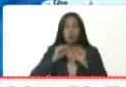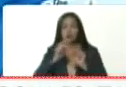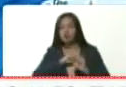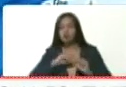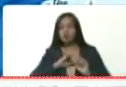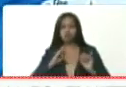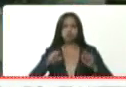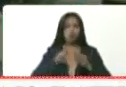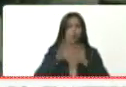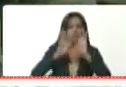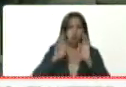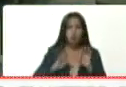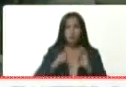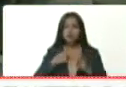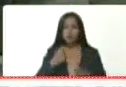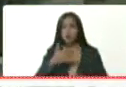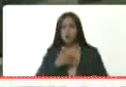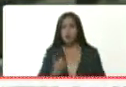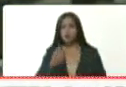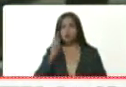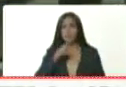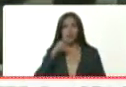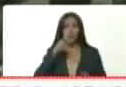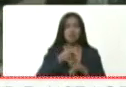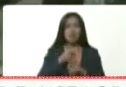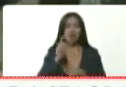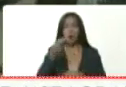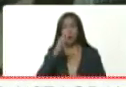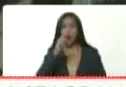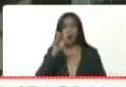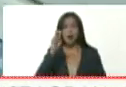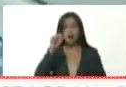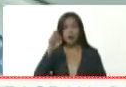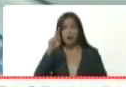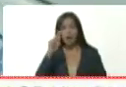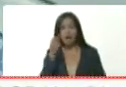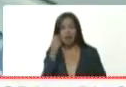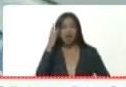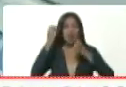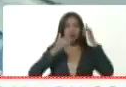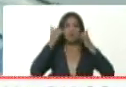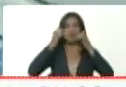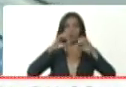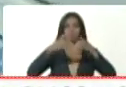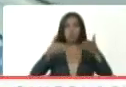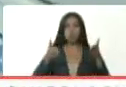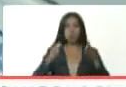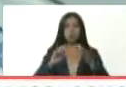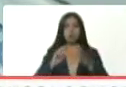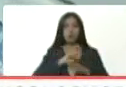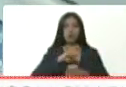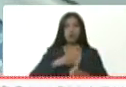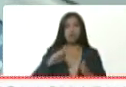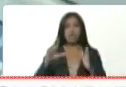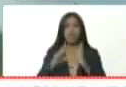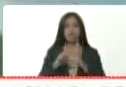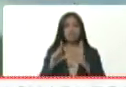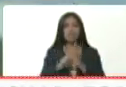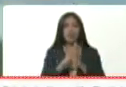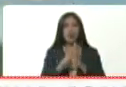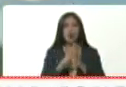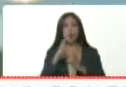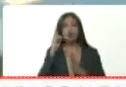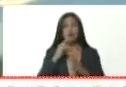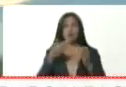y quiero ir a guanare a la fiesta de inauguración de este liceo bolivariano tan